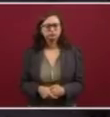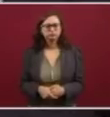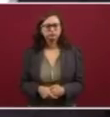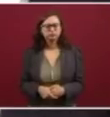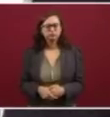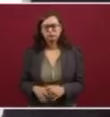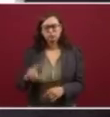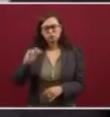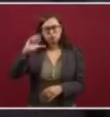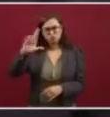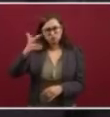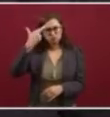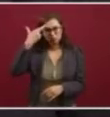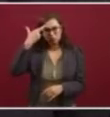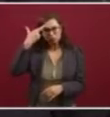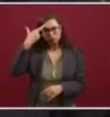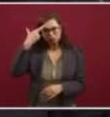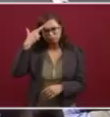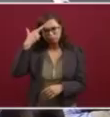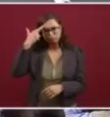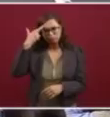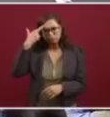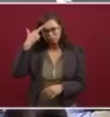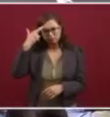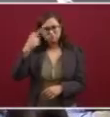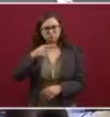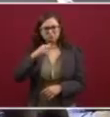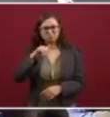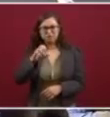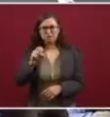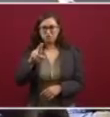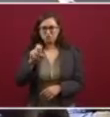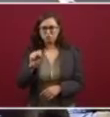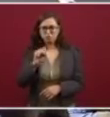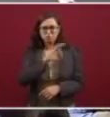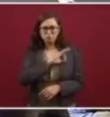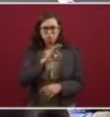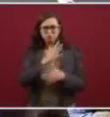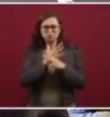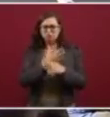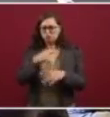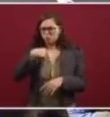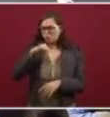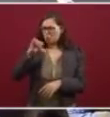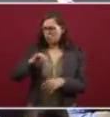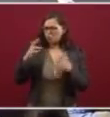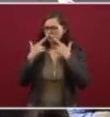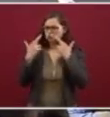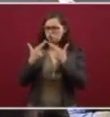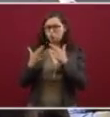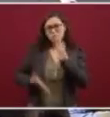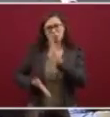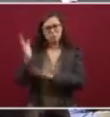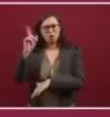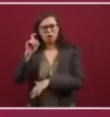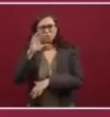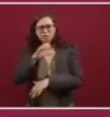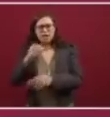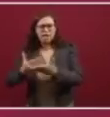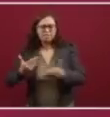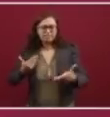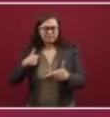No recuerdo, pero Jesús les comenta. Sí, sí, tengo reuniones antes de irme a